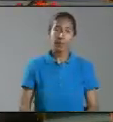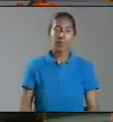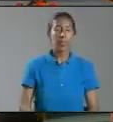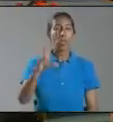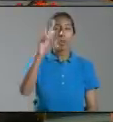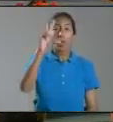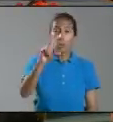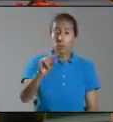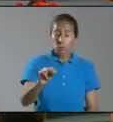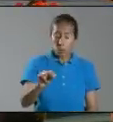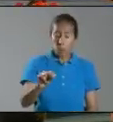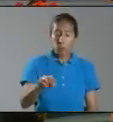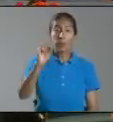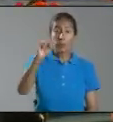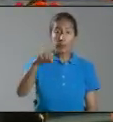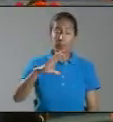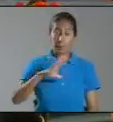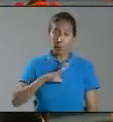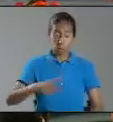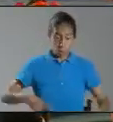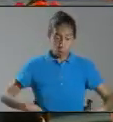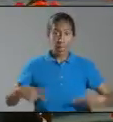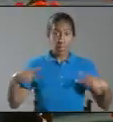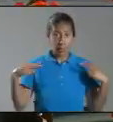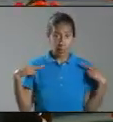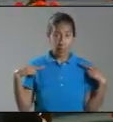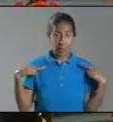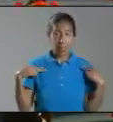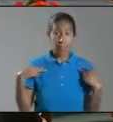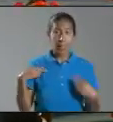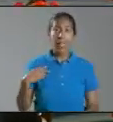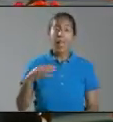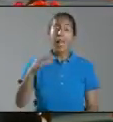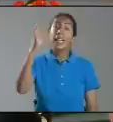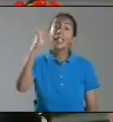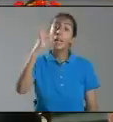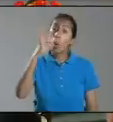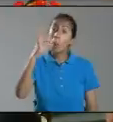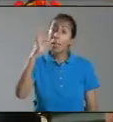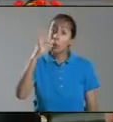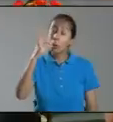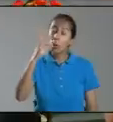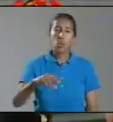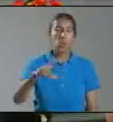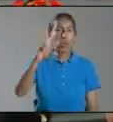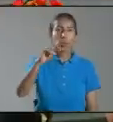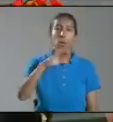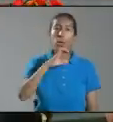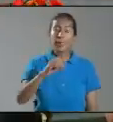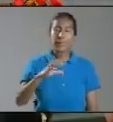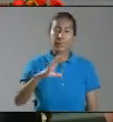no, si tengo vida, el termómetro no es que tenga gozo.